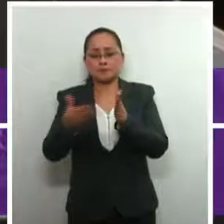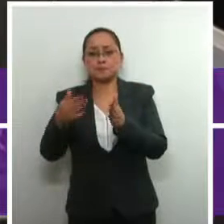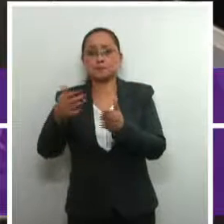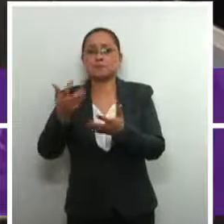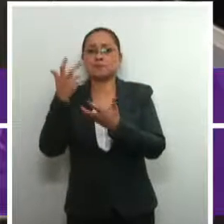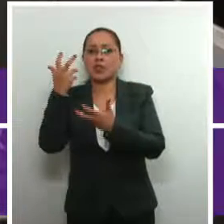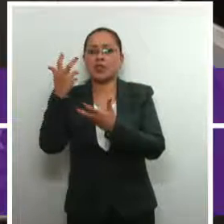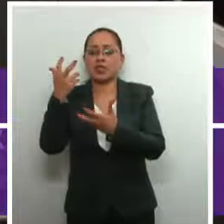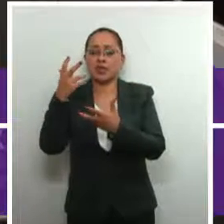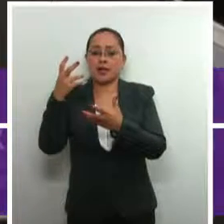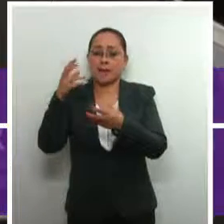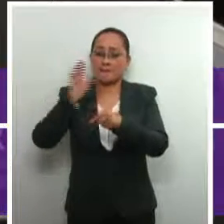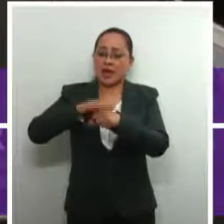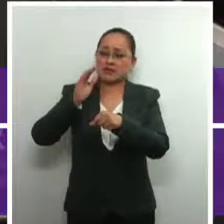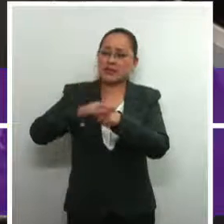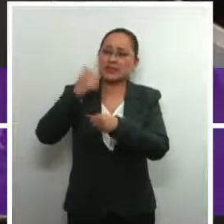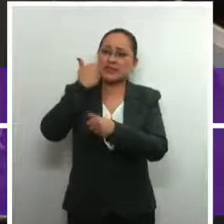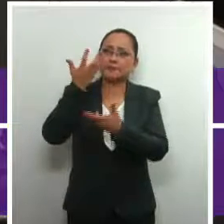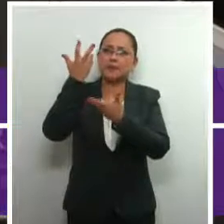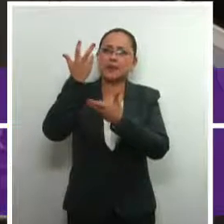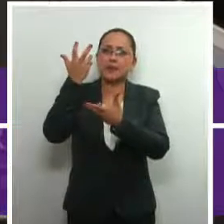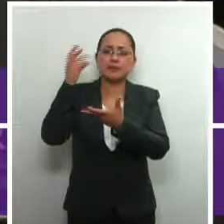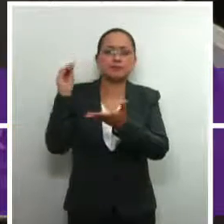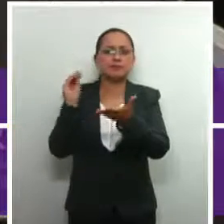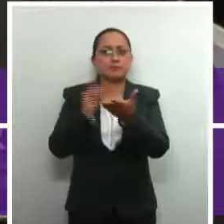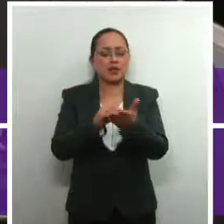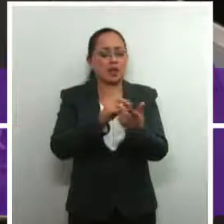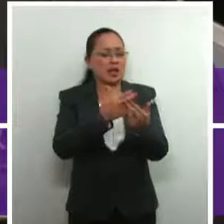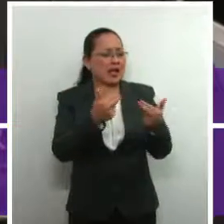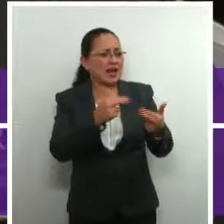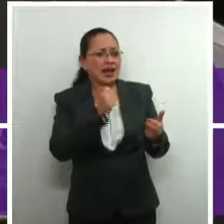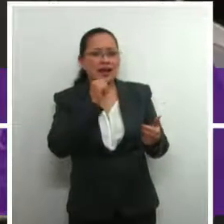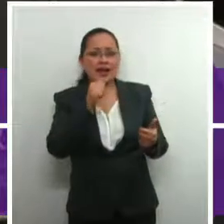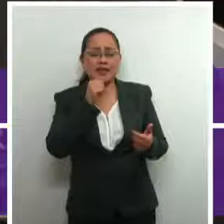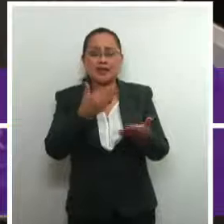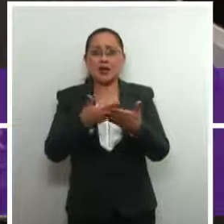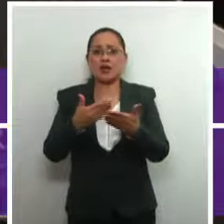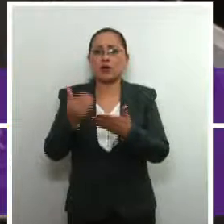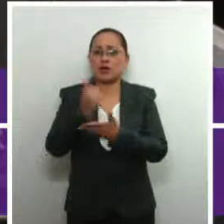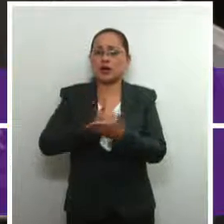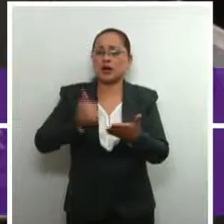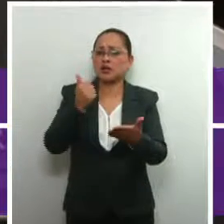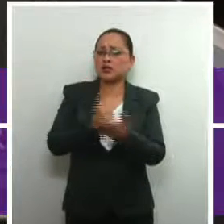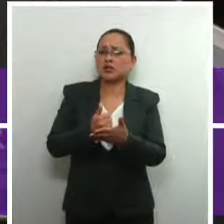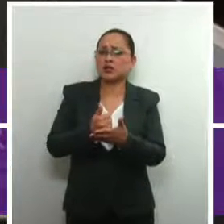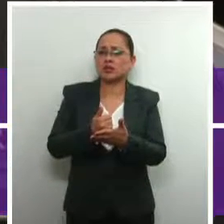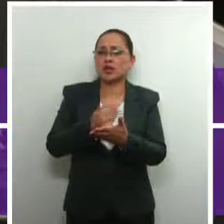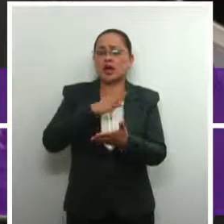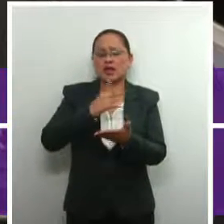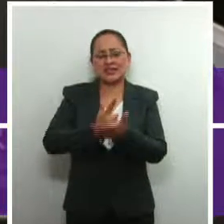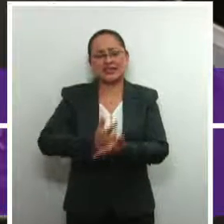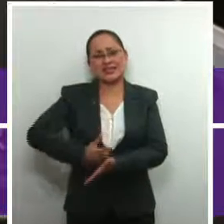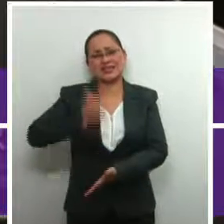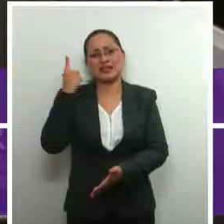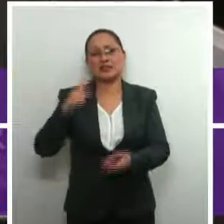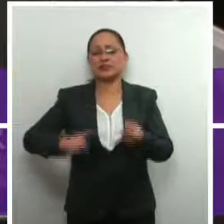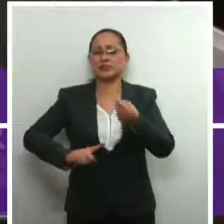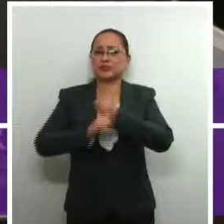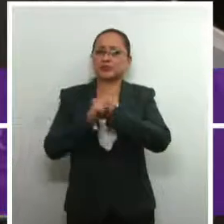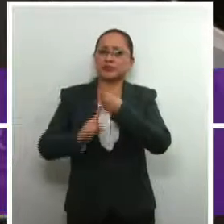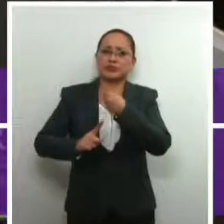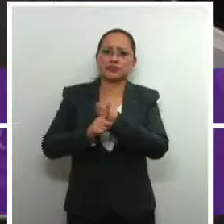que casi ningún otro. La ciudad que estamos viviendo presenta graves problemas